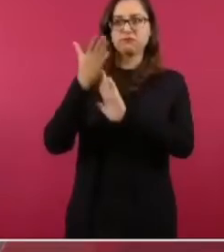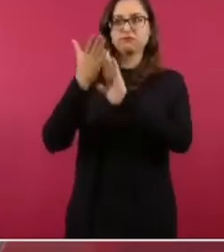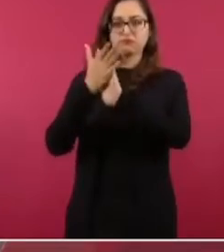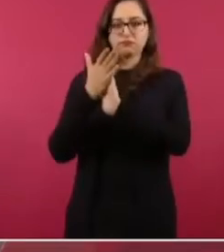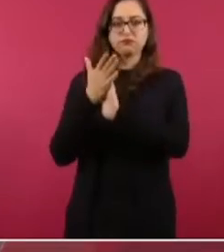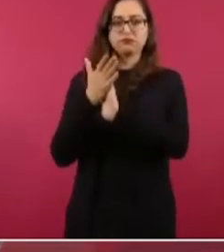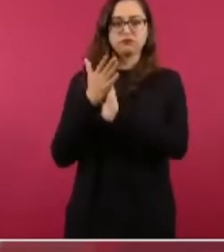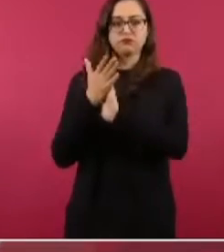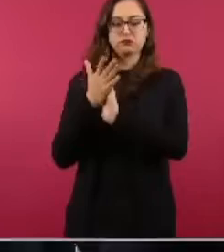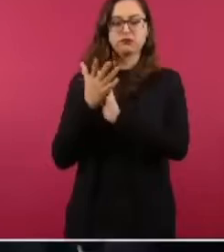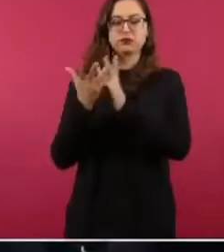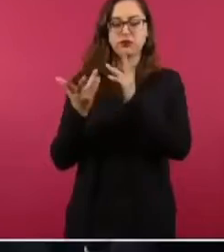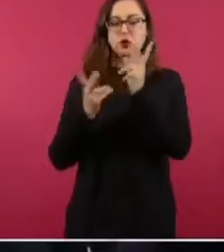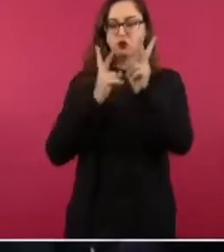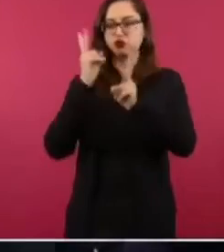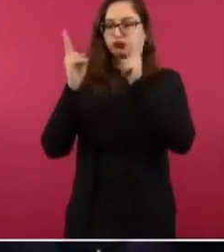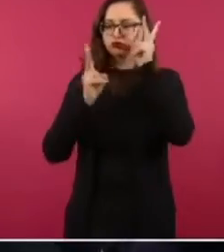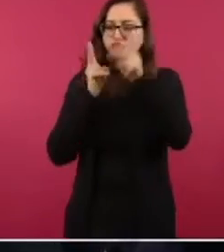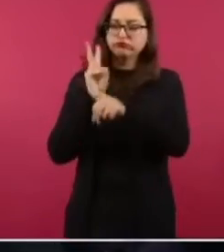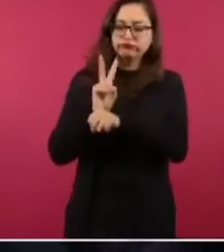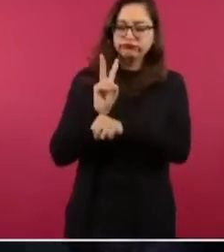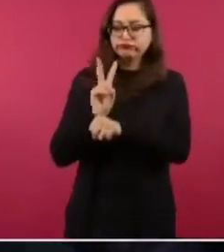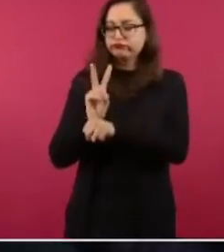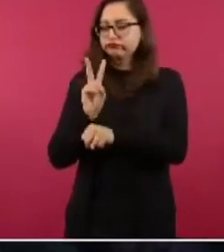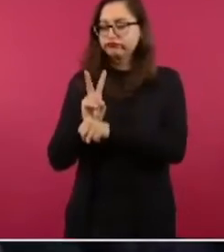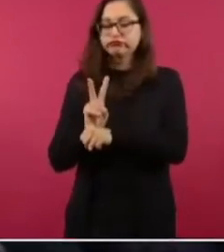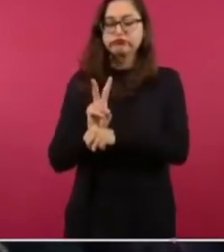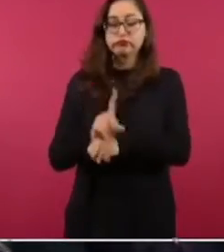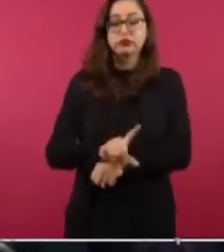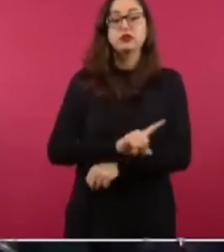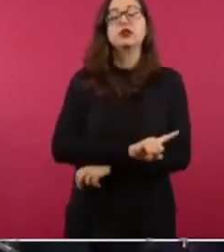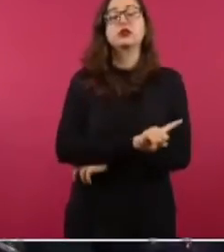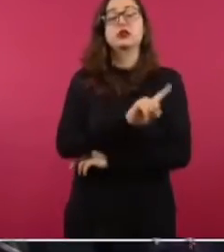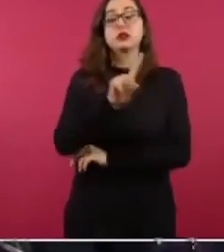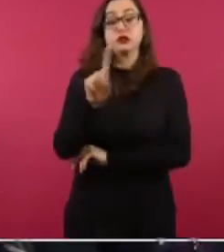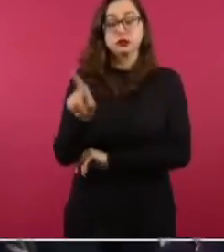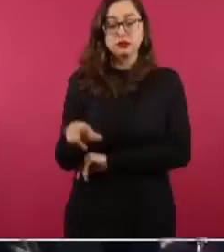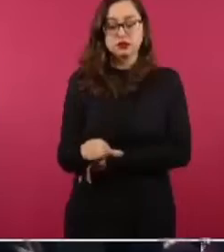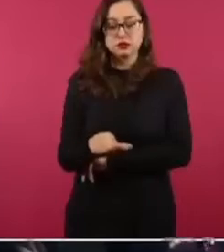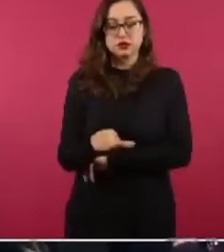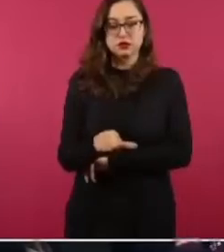en Xochutla, y luego